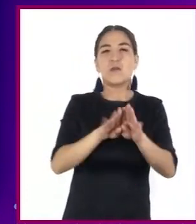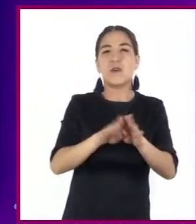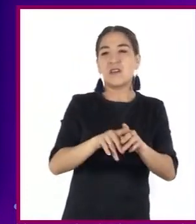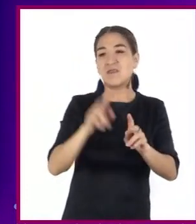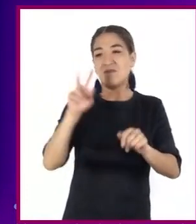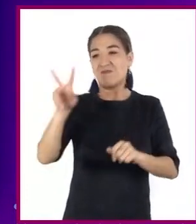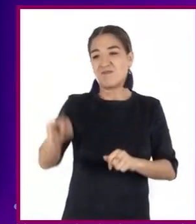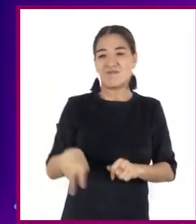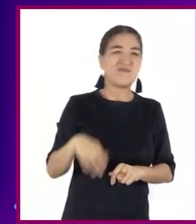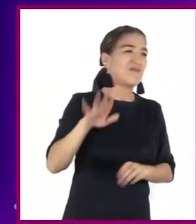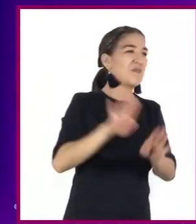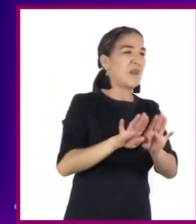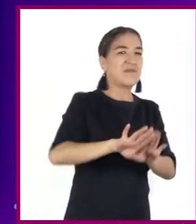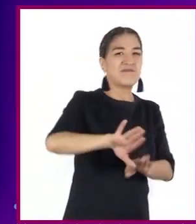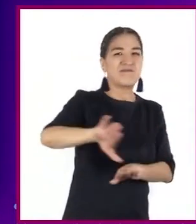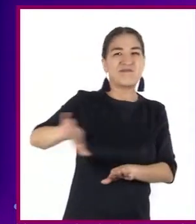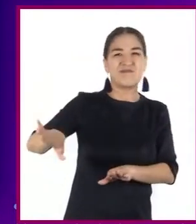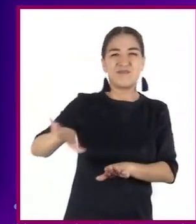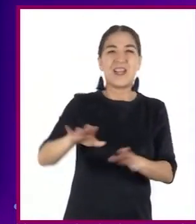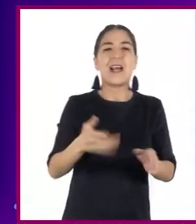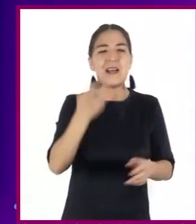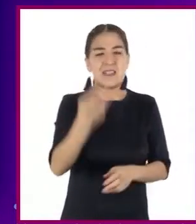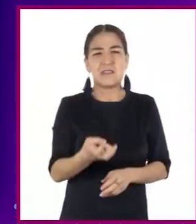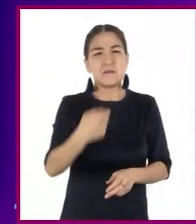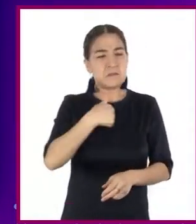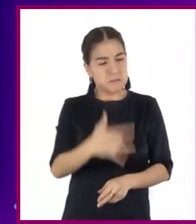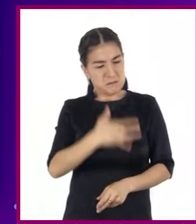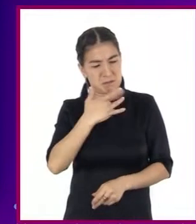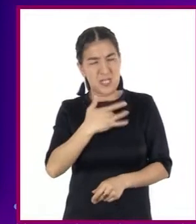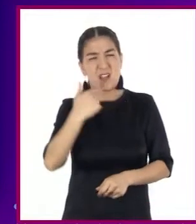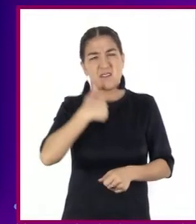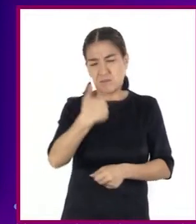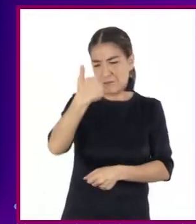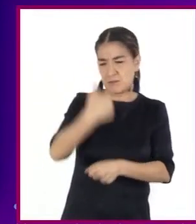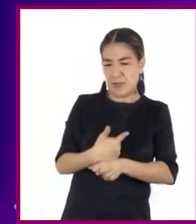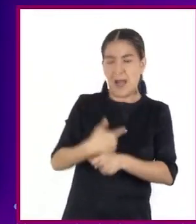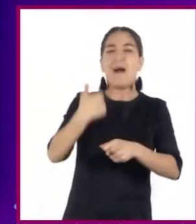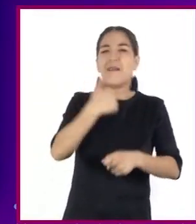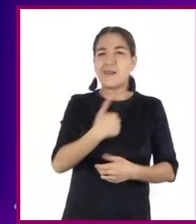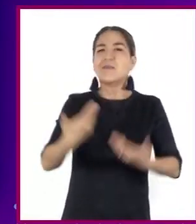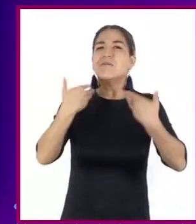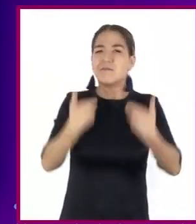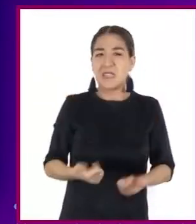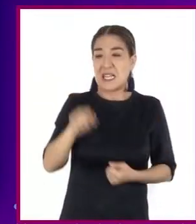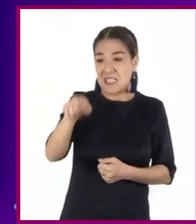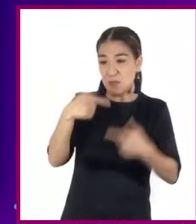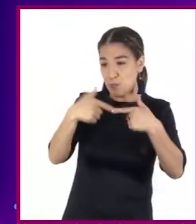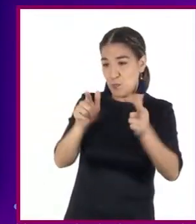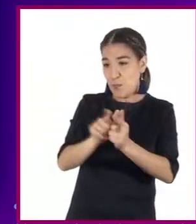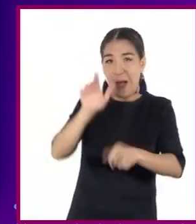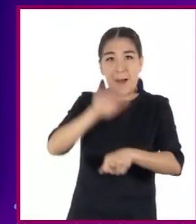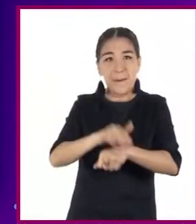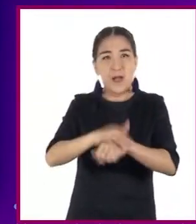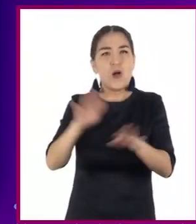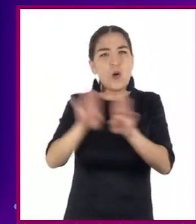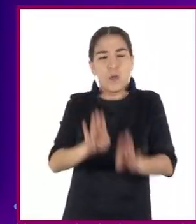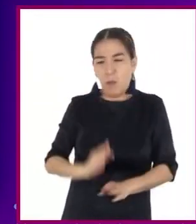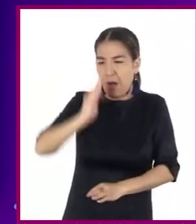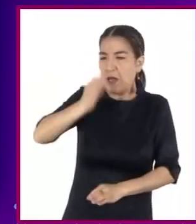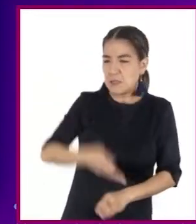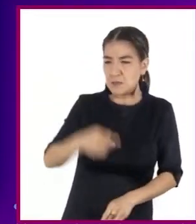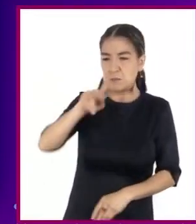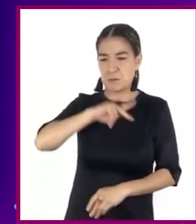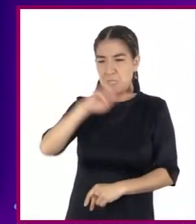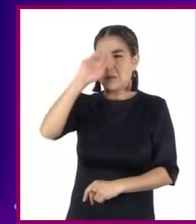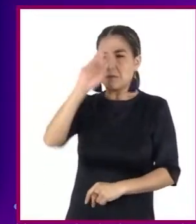grupos a los cuales pertenecíamos en común. Sin embargo, me di cuenta y entendí que ese grupo de amigas no era capaz de respetar y entender